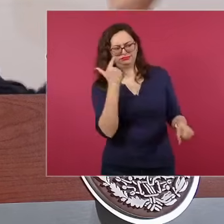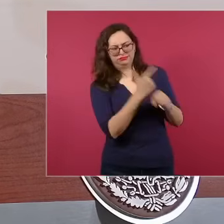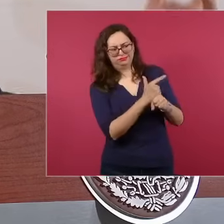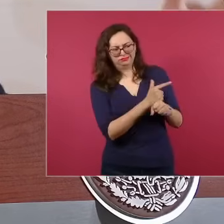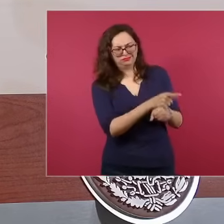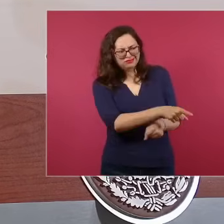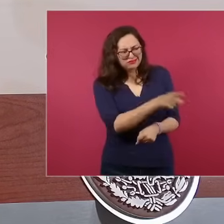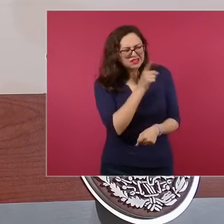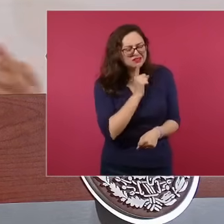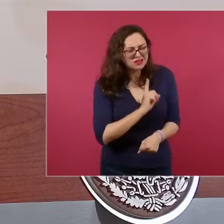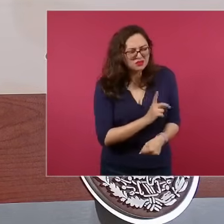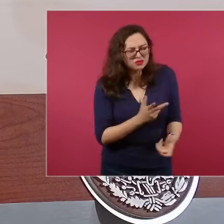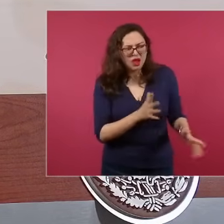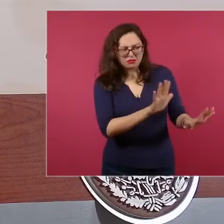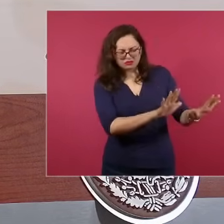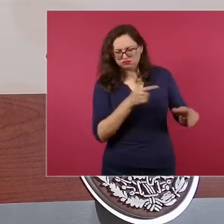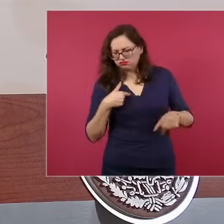como está el pueblo de México,